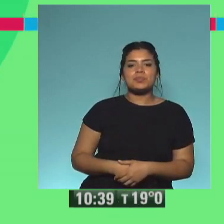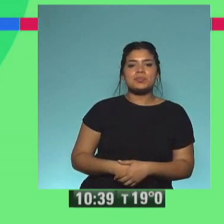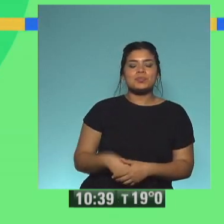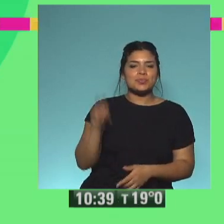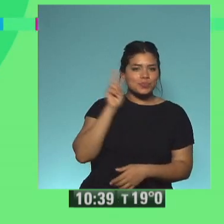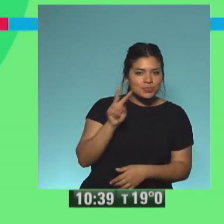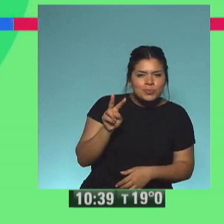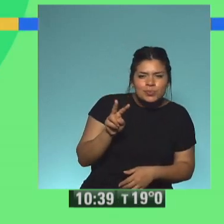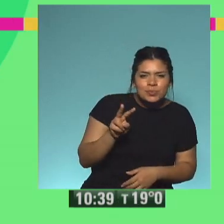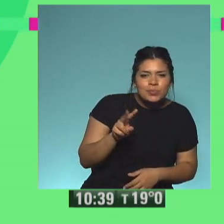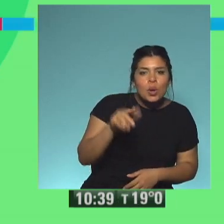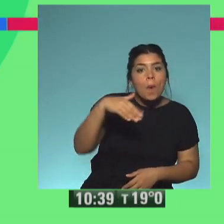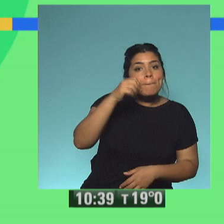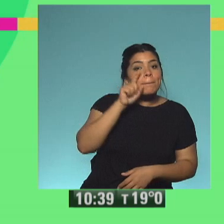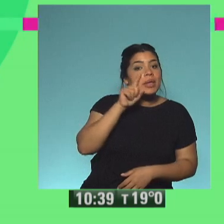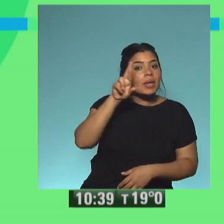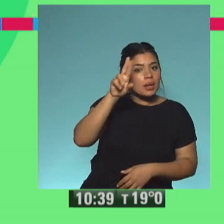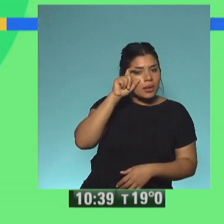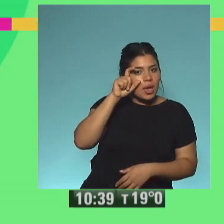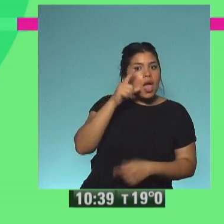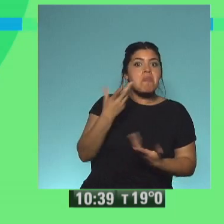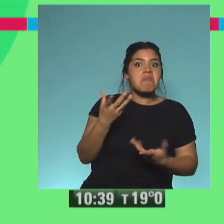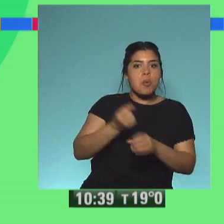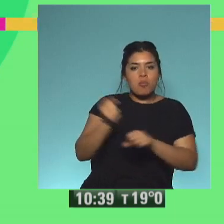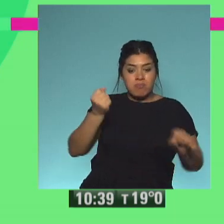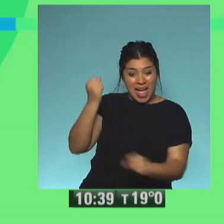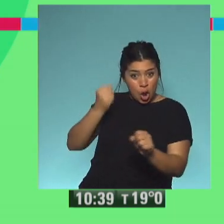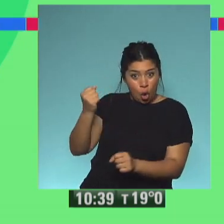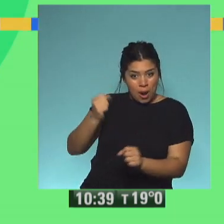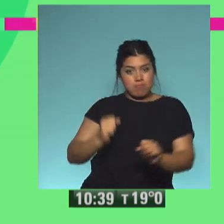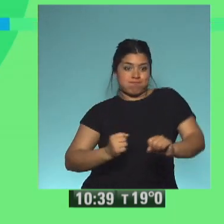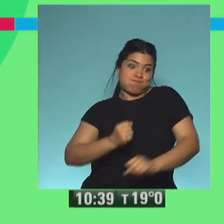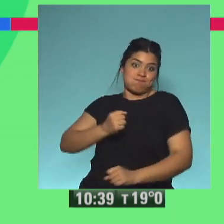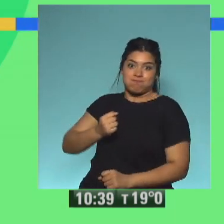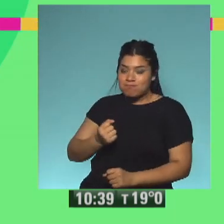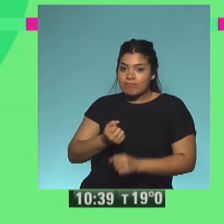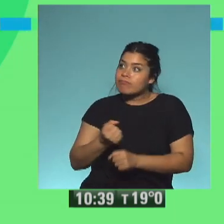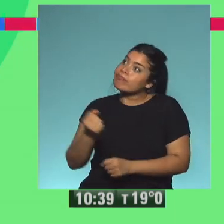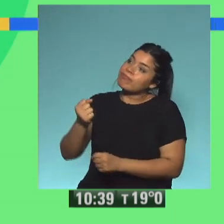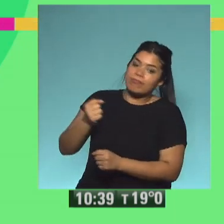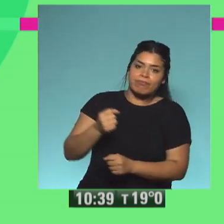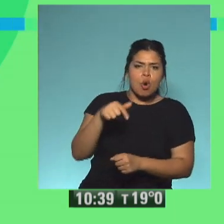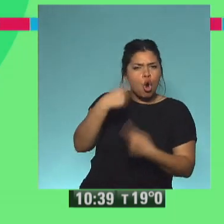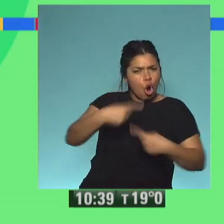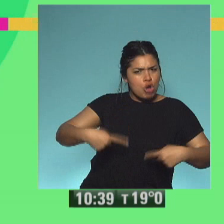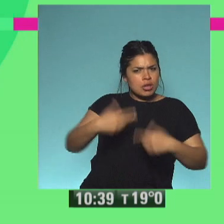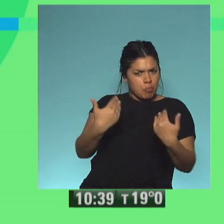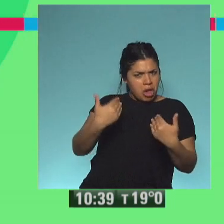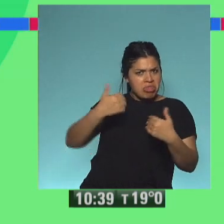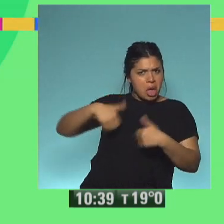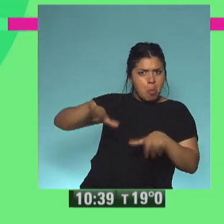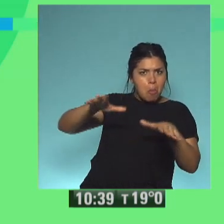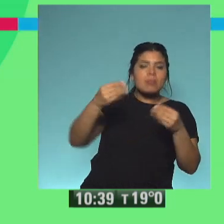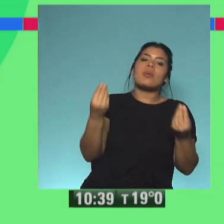Miren. Mire, eligió una escoba para volar. Ah, bueno. Las cosas que vuelan están hechas de formas y materiales especiales para poder